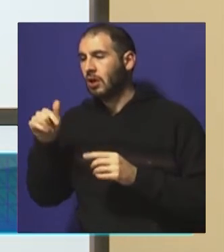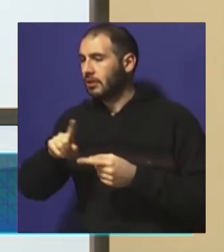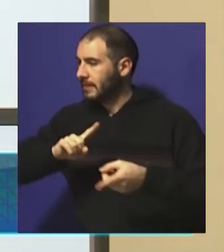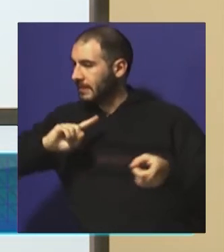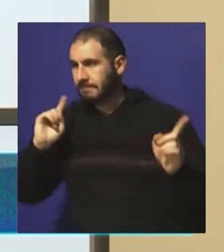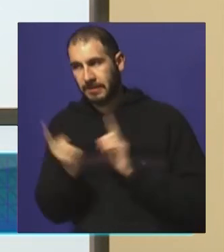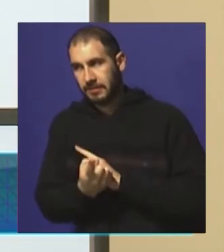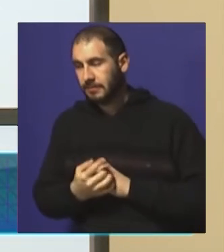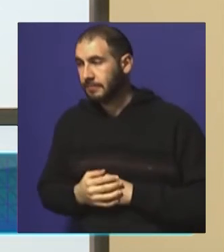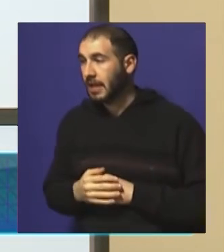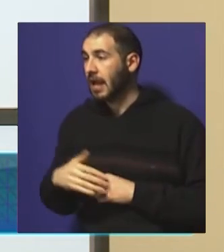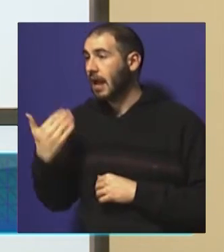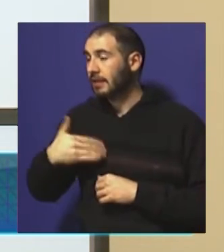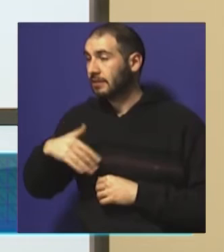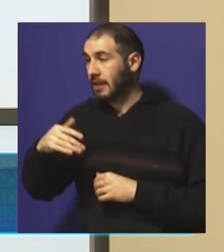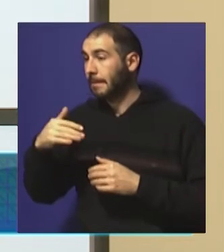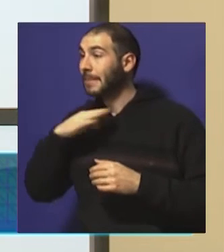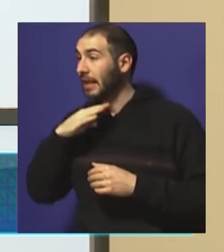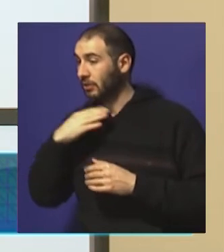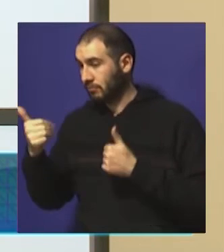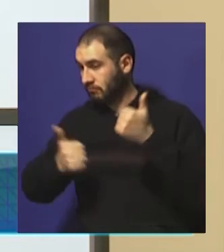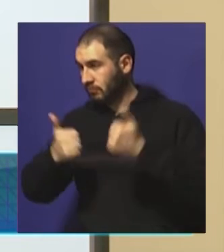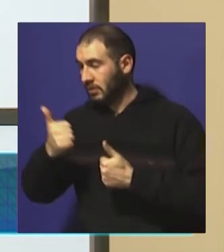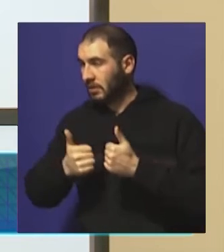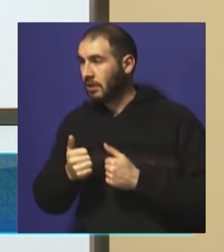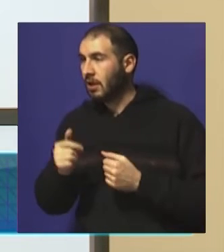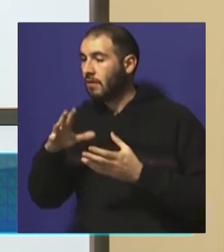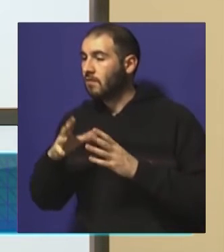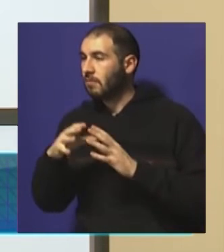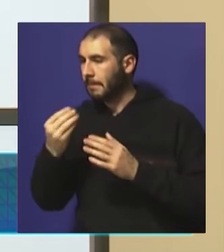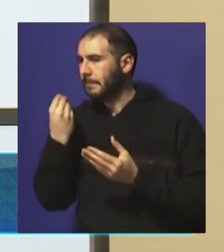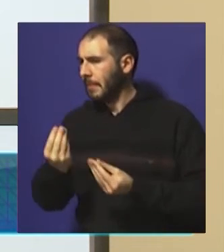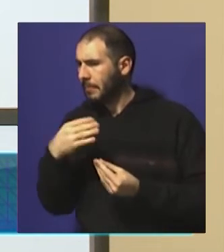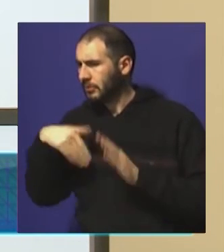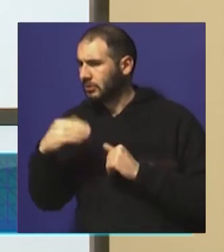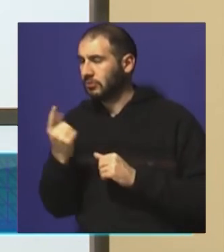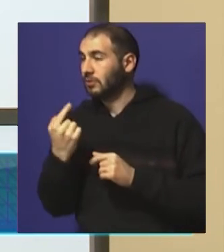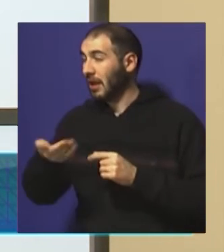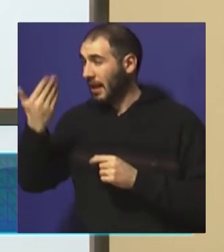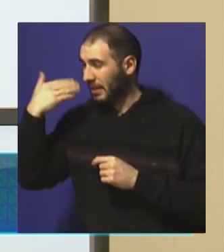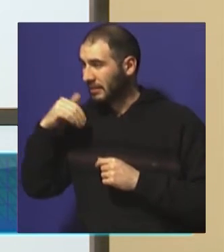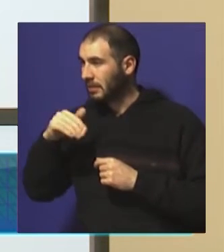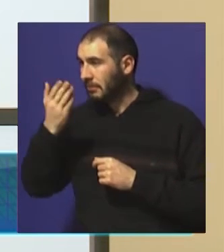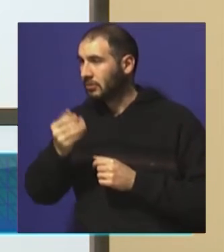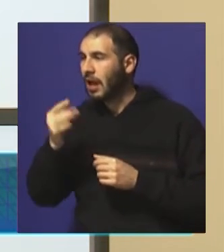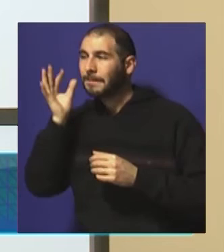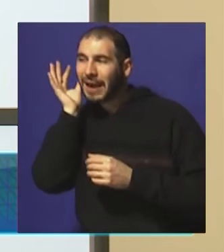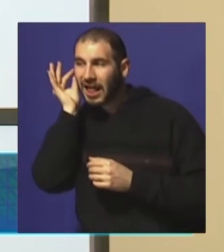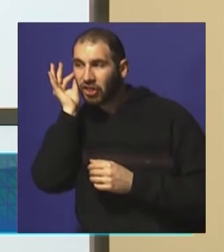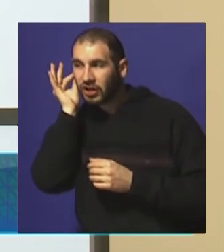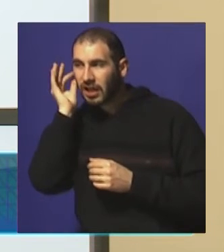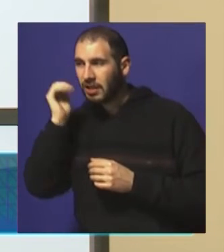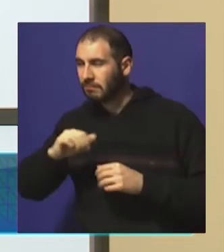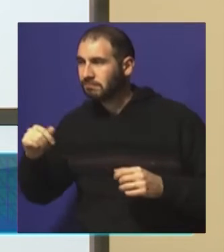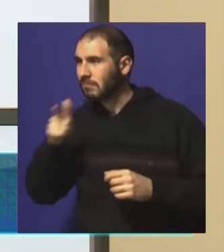contrario. Argentina a México no llega como el gran candidato. Es más, en ese momento el gran Maradona